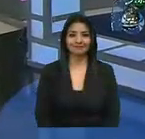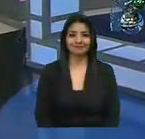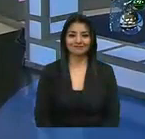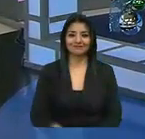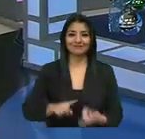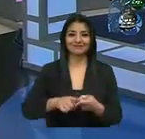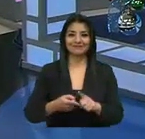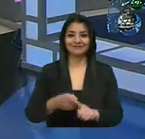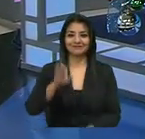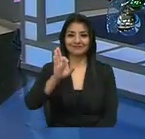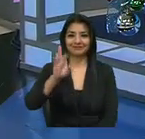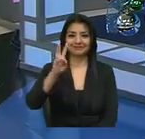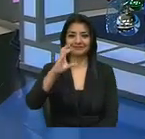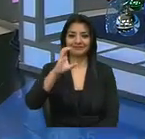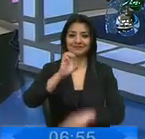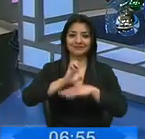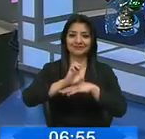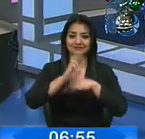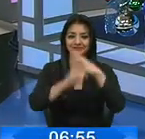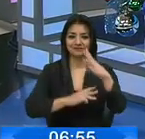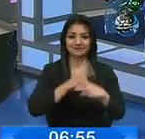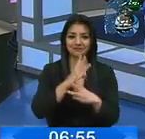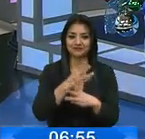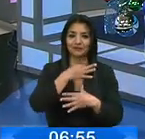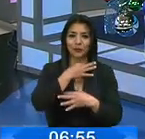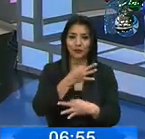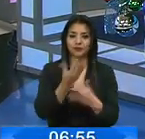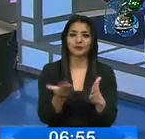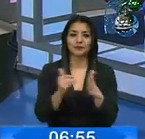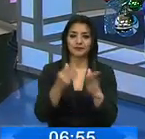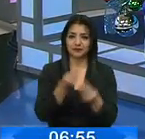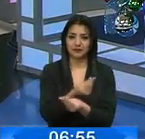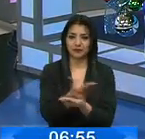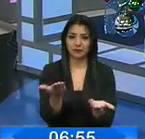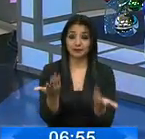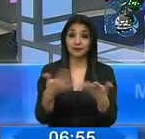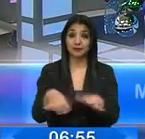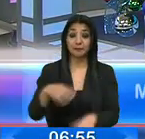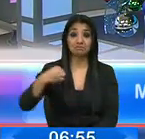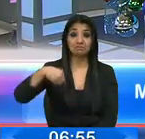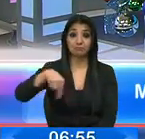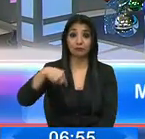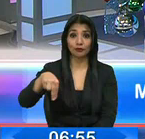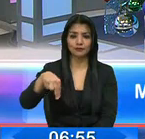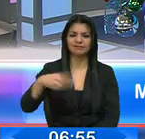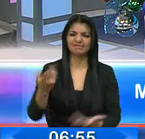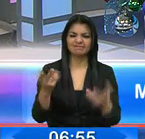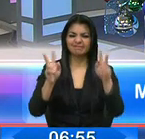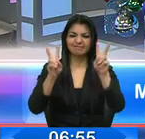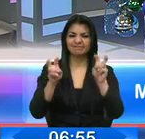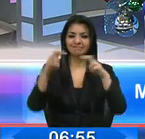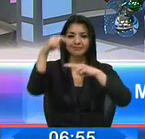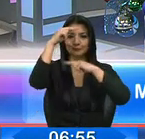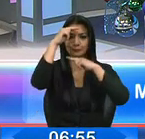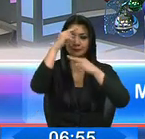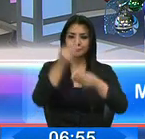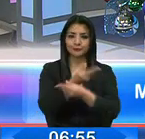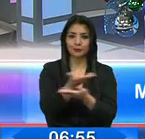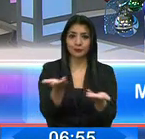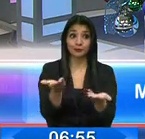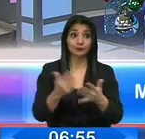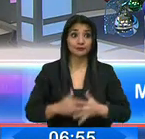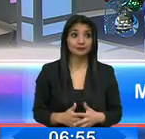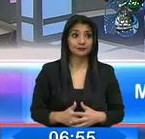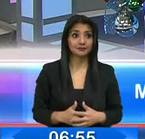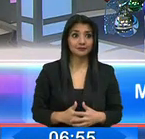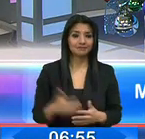Queridos amigos de Televicentro en el Ecuador y el mundo entero, es un placer nuevamente estar ya en mitad de semana para contarles los hechos y sucesos acaecidas y acaecidos